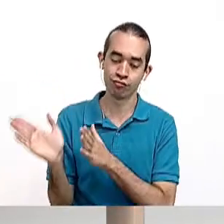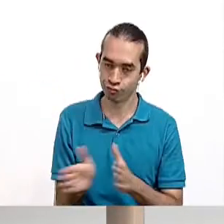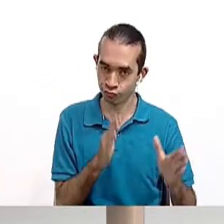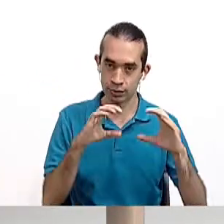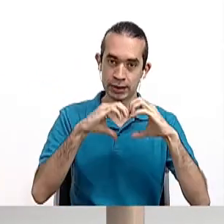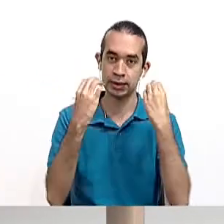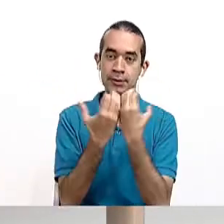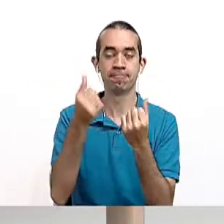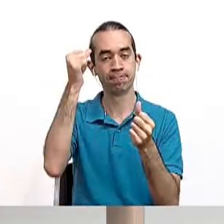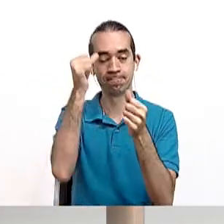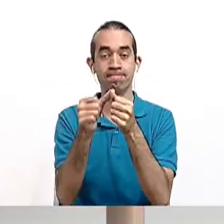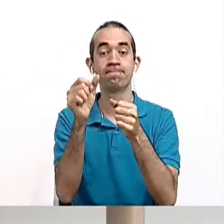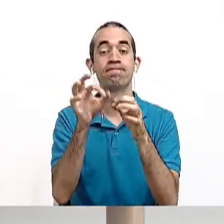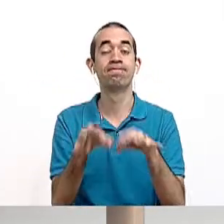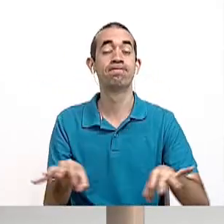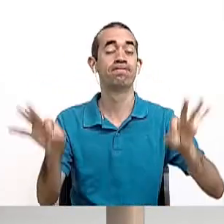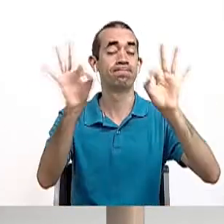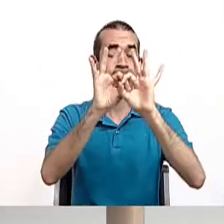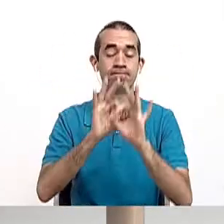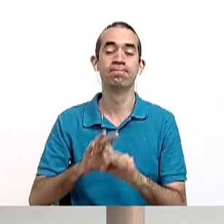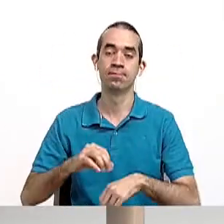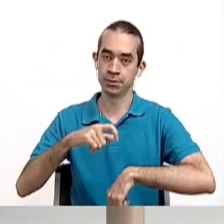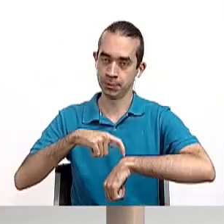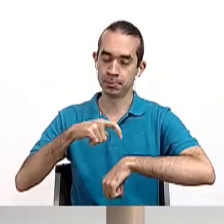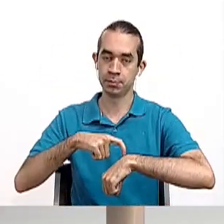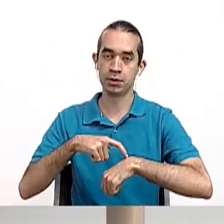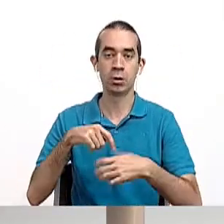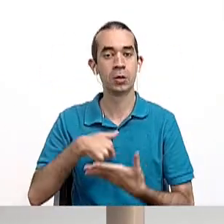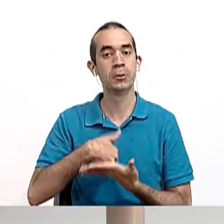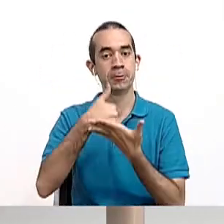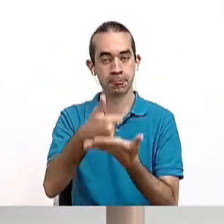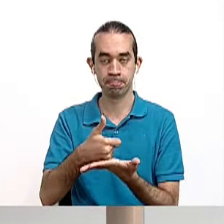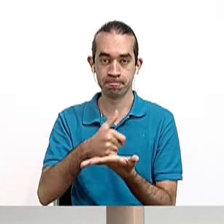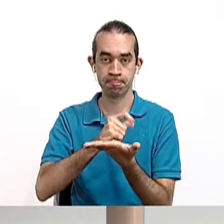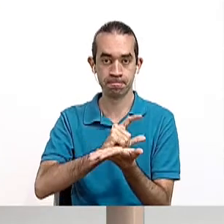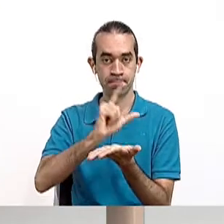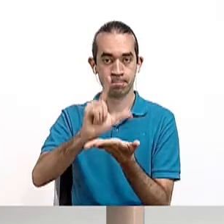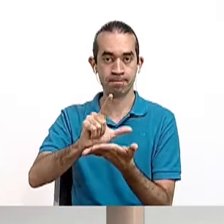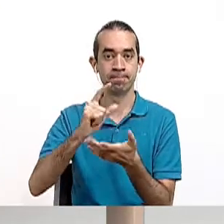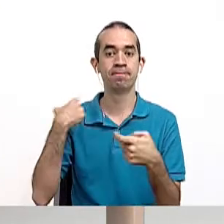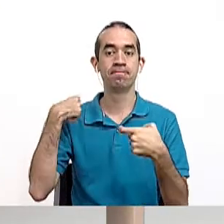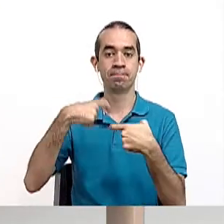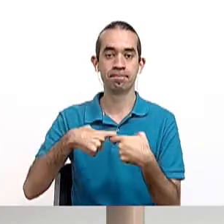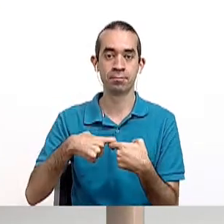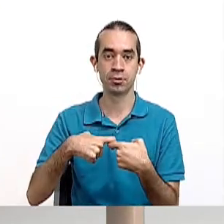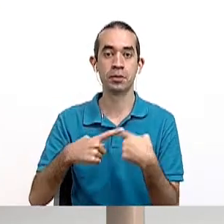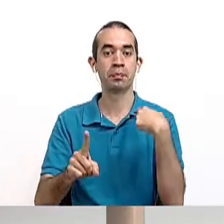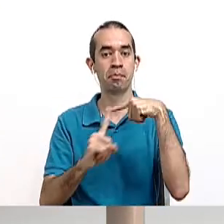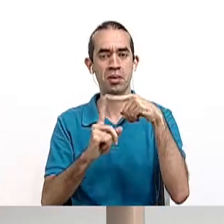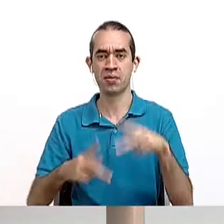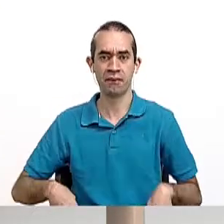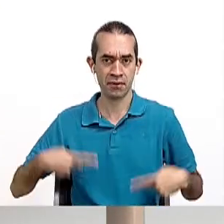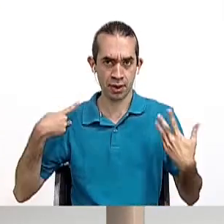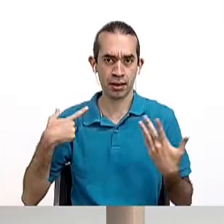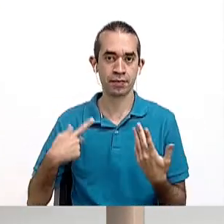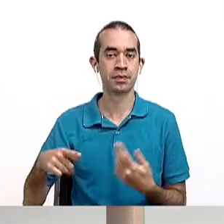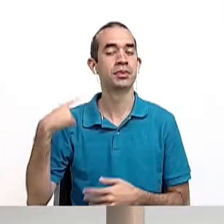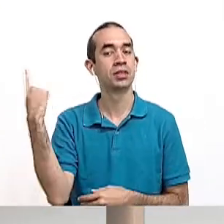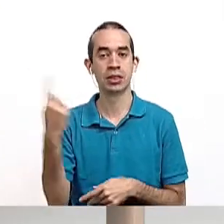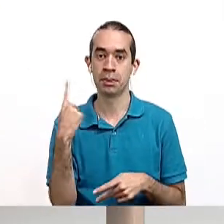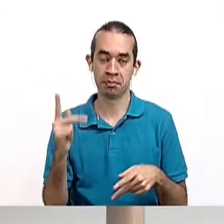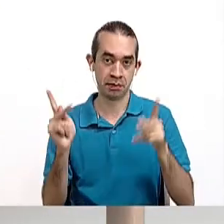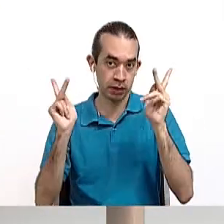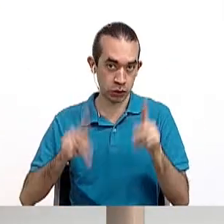etapa. Esto les va a ayudar no solamente para las lecciones de español, para la vida. Siempre el ser humano que va a realizar una tarea